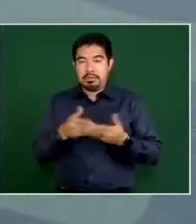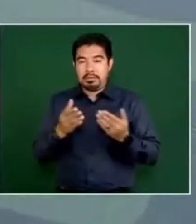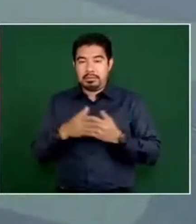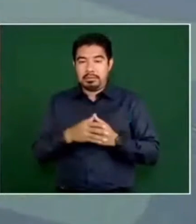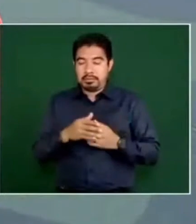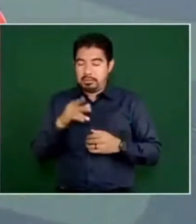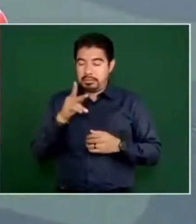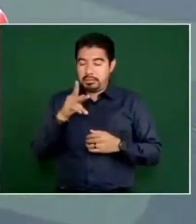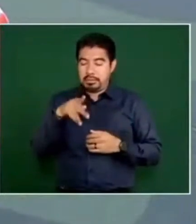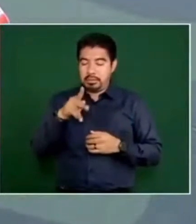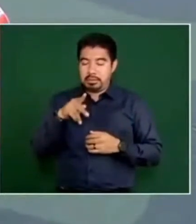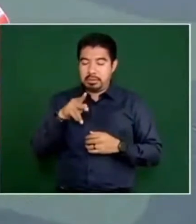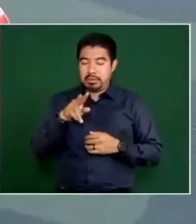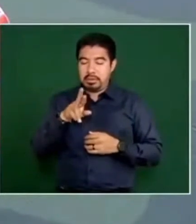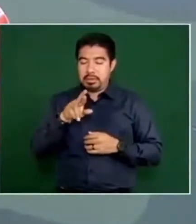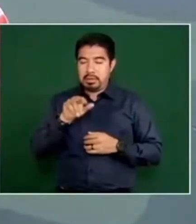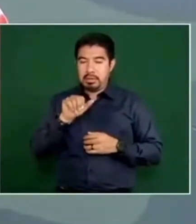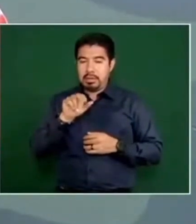a Krause,